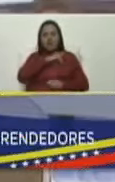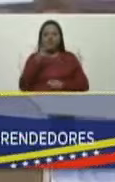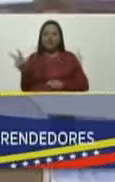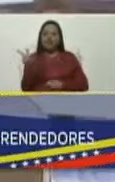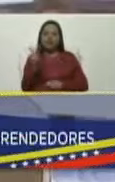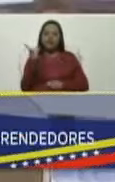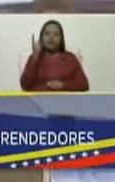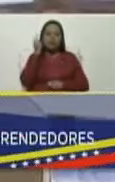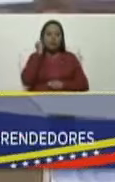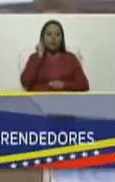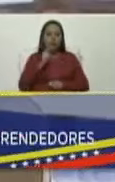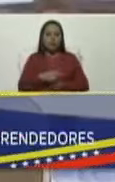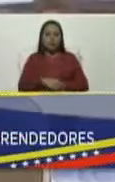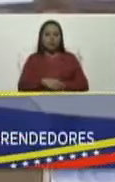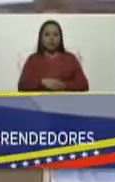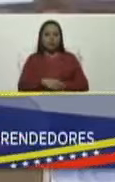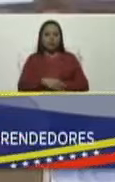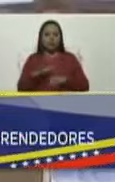Mujer.